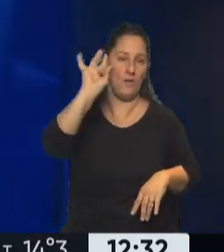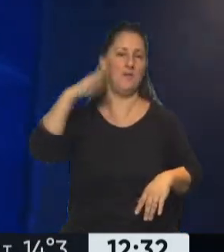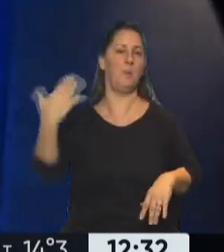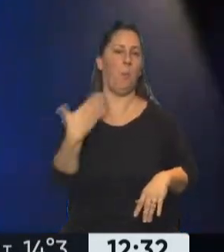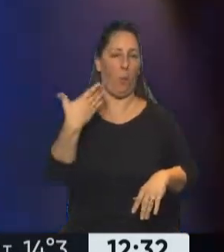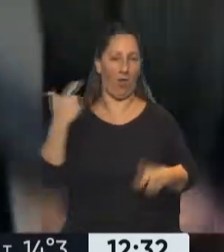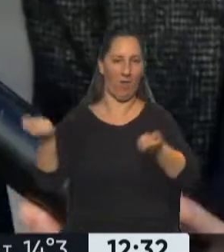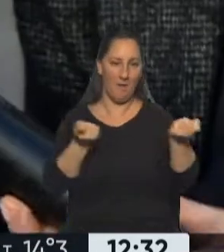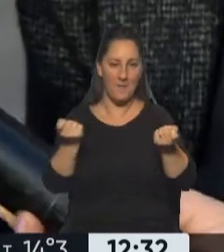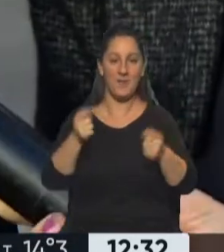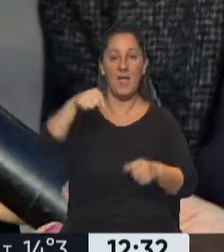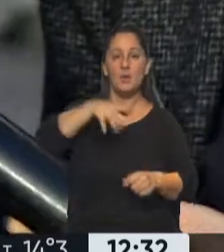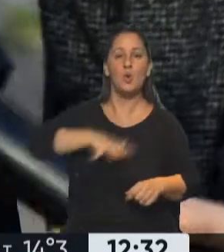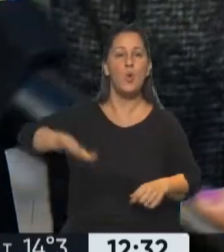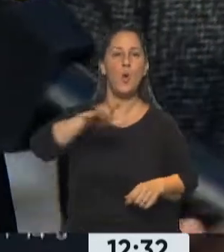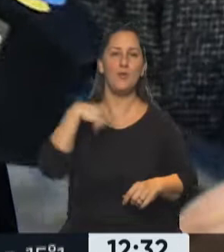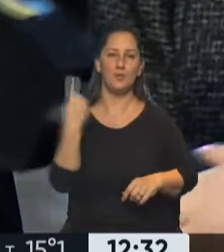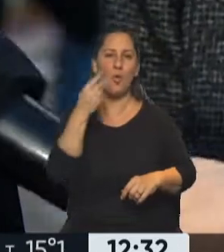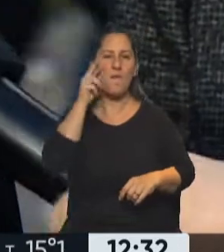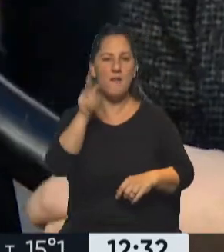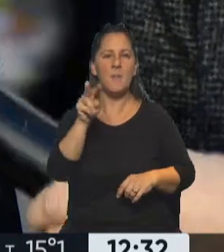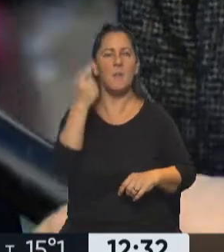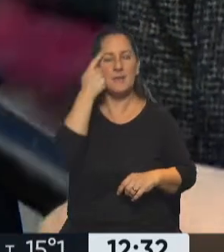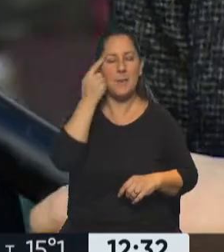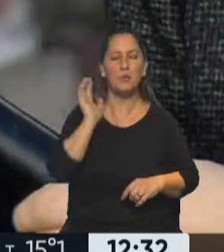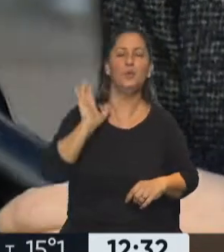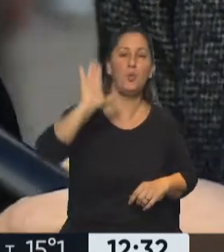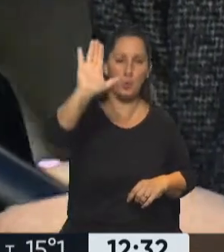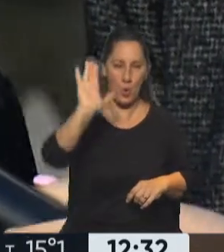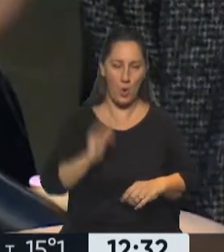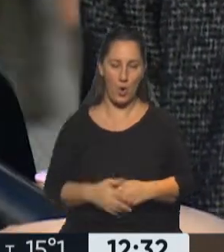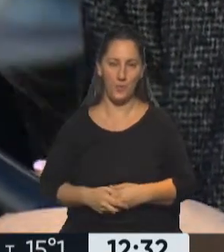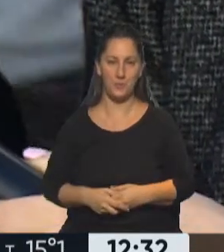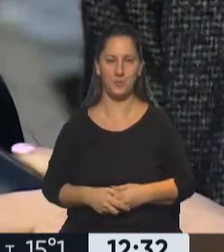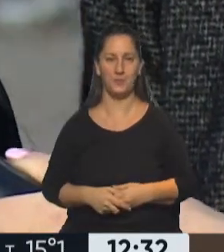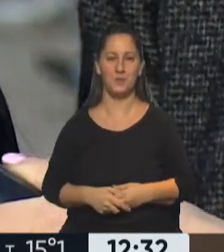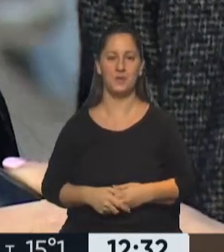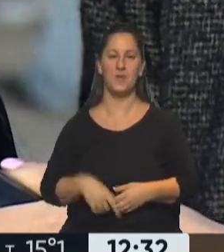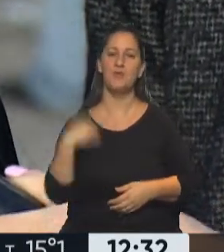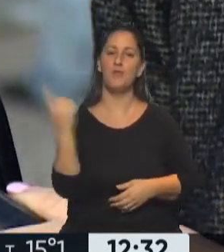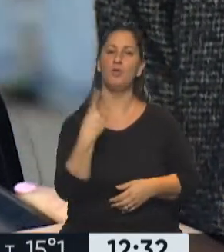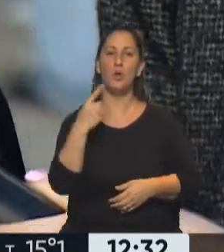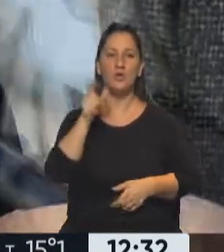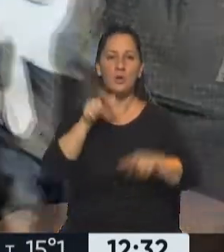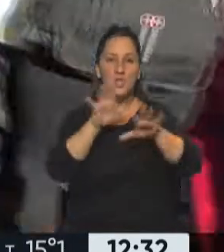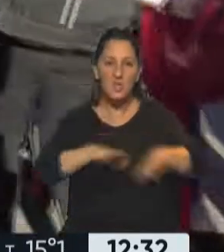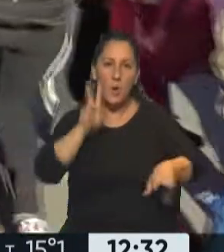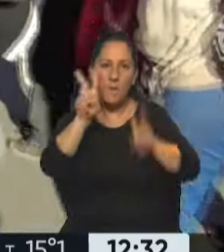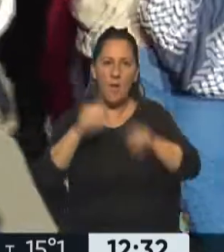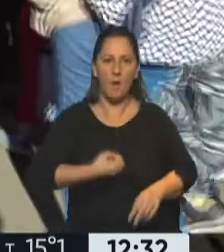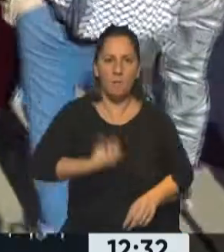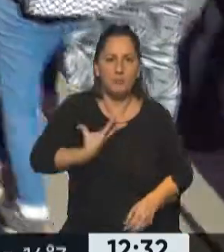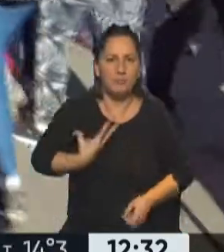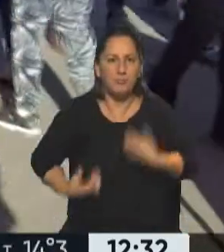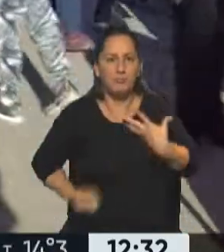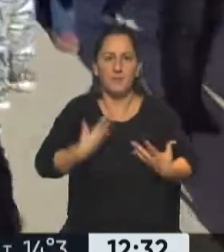Este lugar es el lugar donde reflejarnos, donde poder proyectarnos hacia el futuro, donde despertar vocaciones, donde poder acercarnos